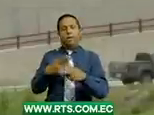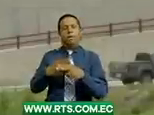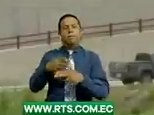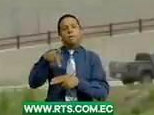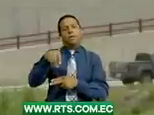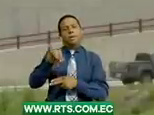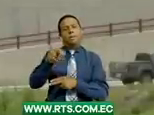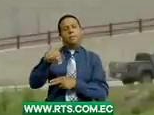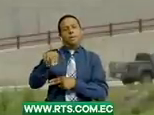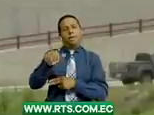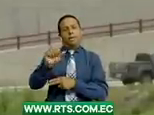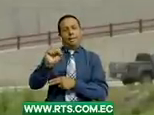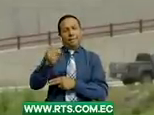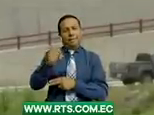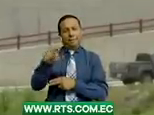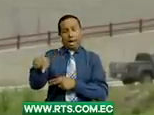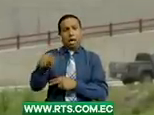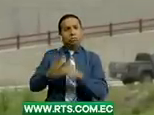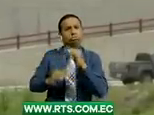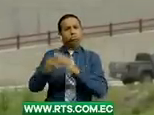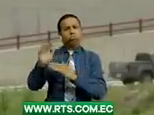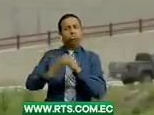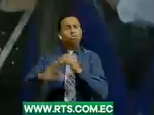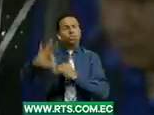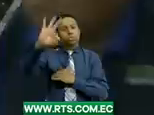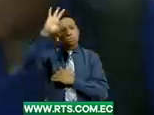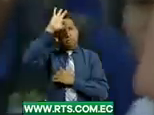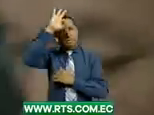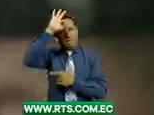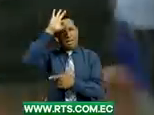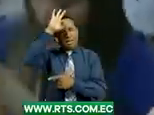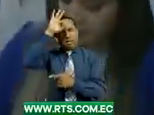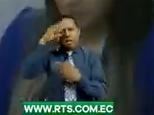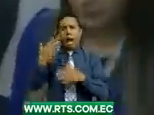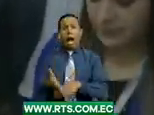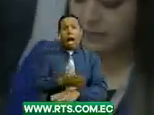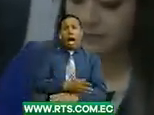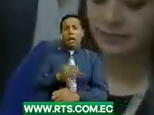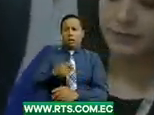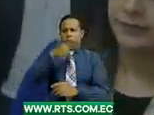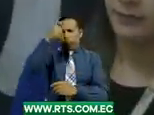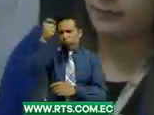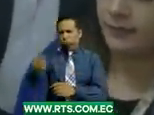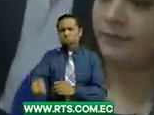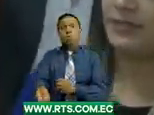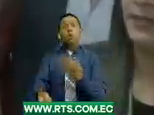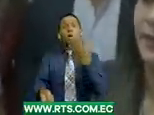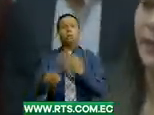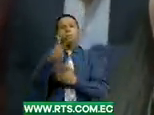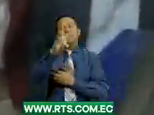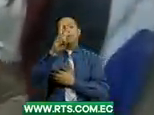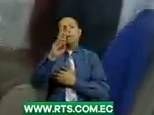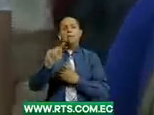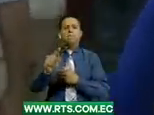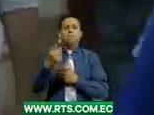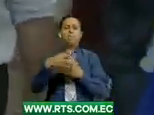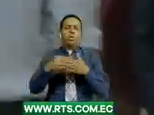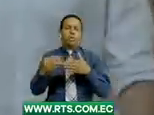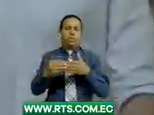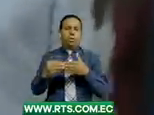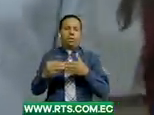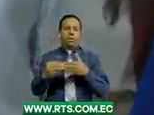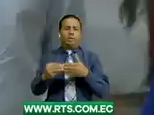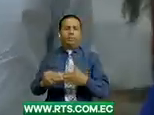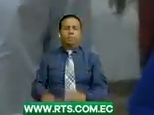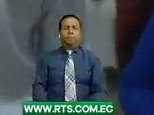que beneficia a los sectores aledaños y que tiene una inversión de 26 millones de dólares. Desde Machala,